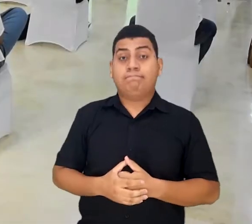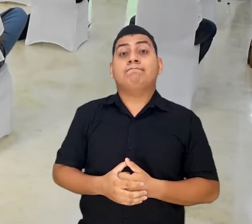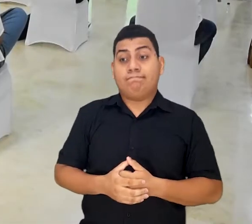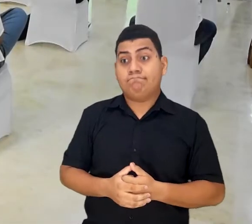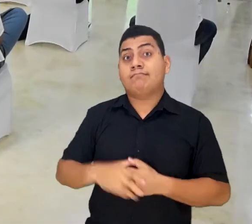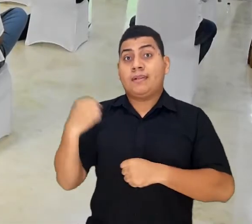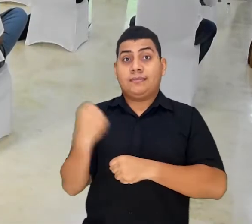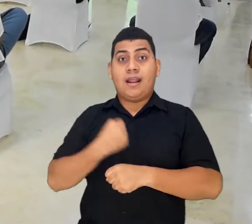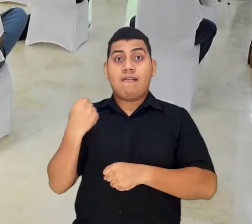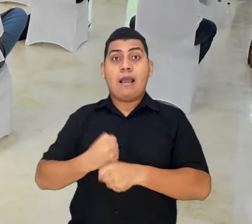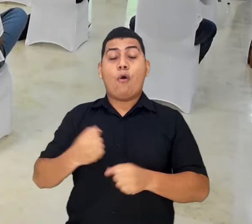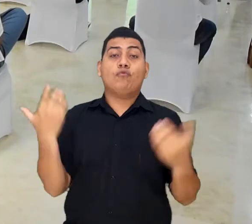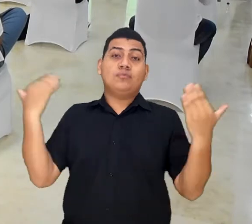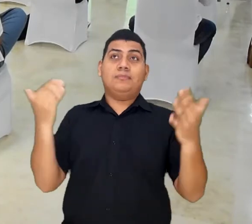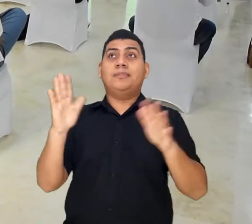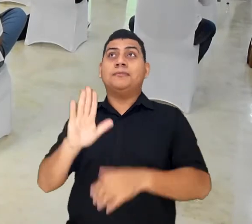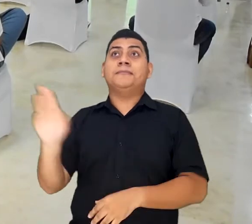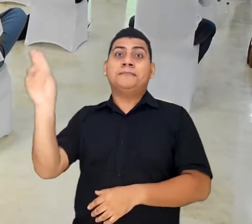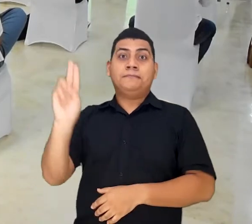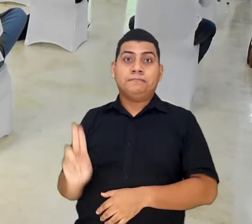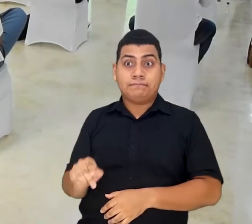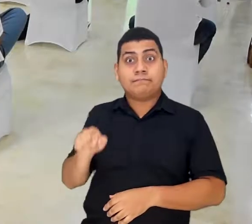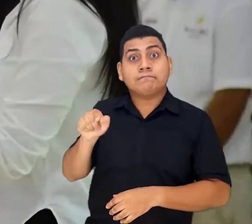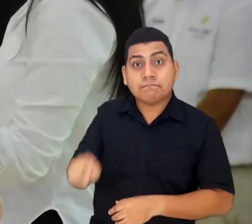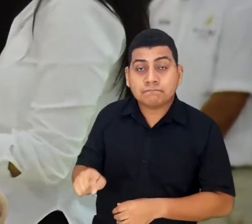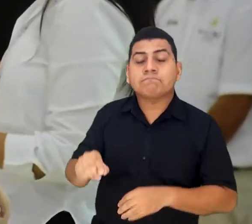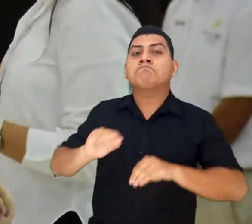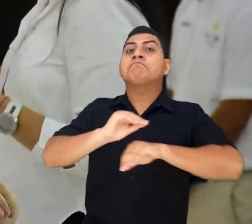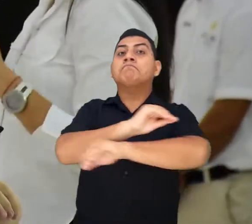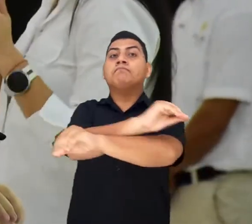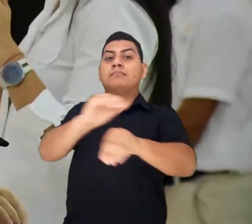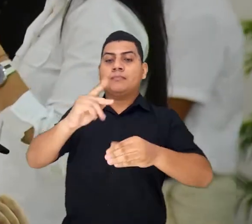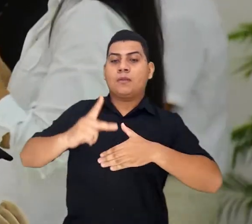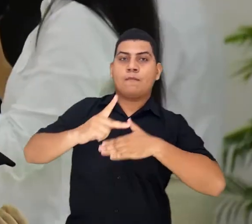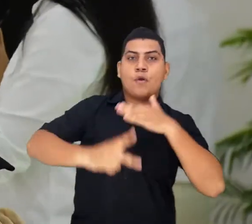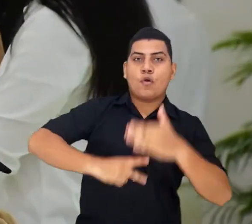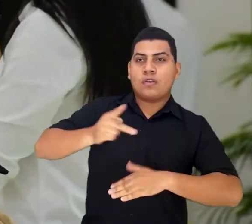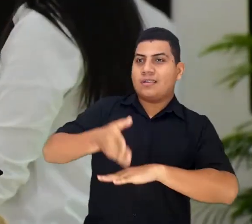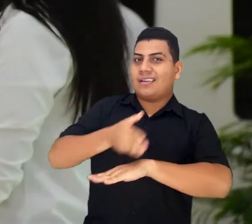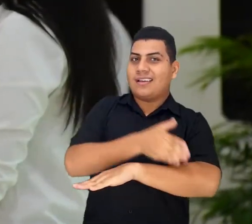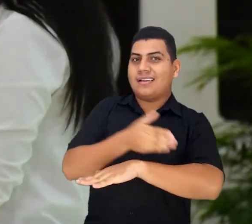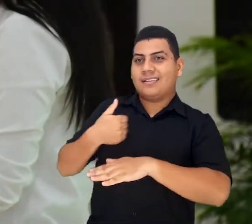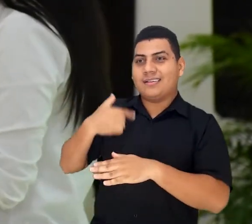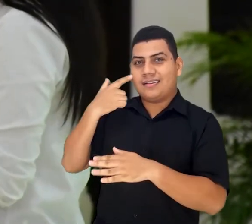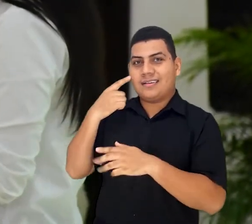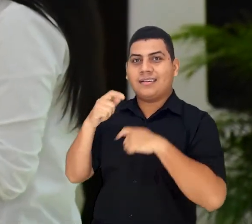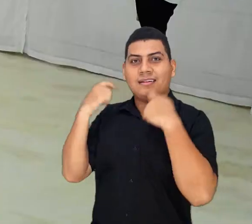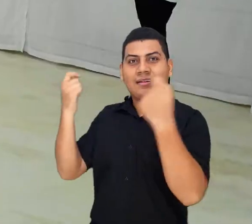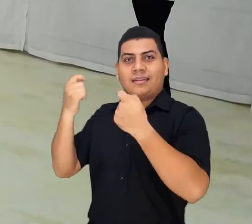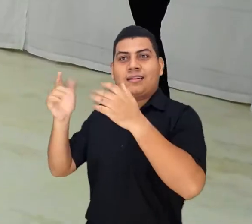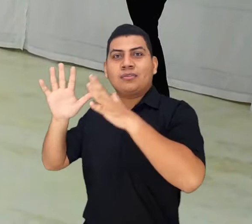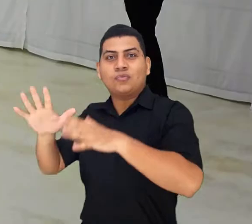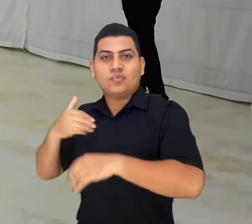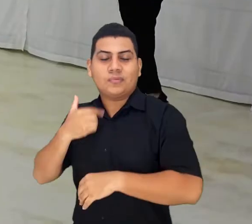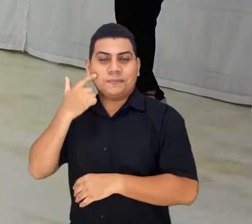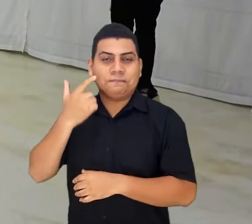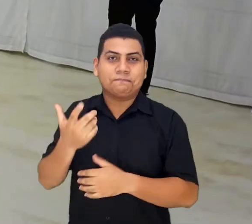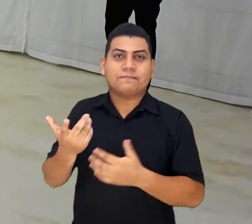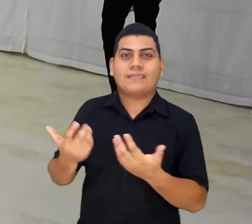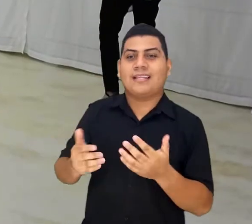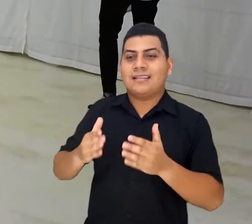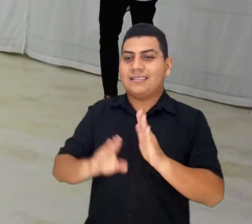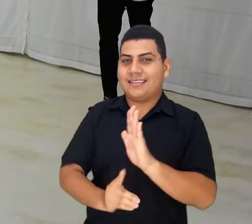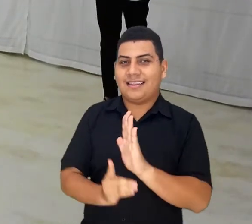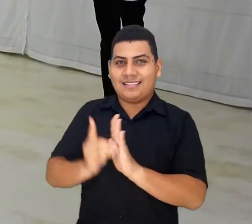jornada fue provechosa para el departamento, puesto que en esta se anunció que dos de los proyectos presentados a las convocatorias PIDAR